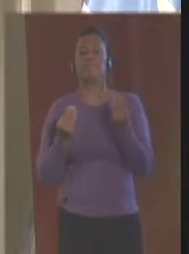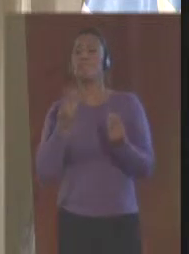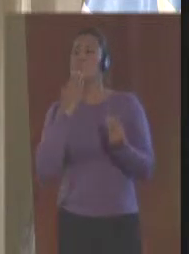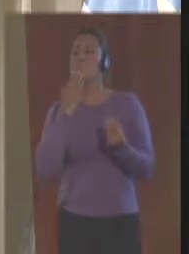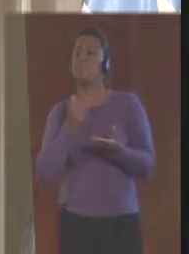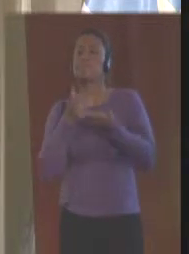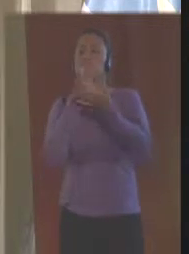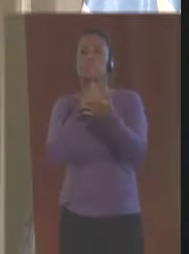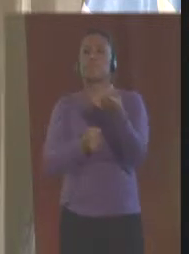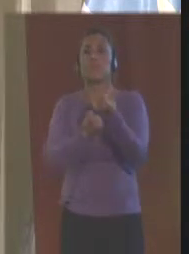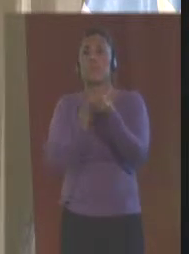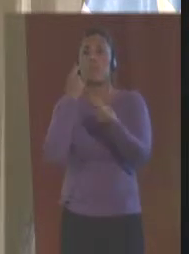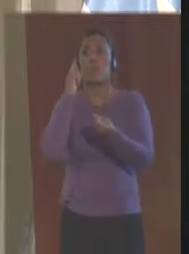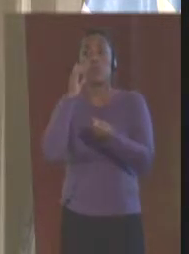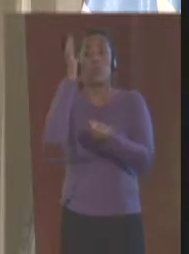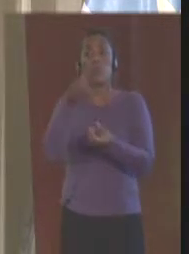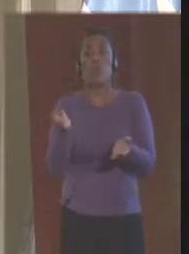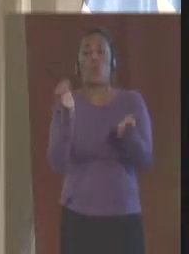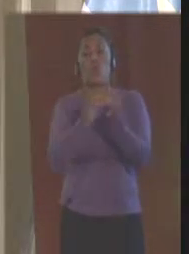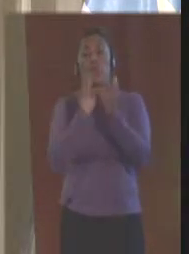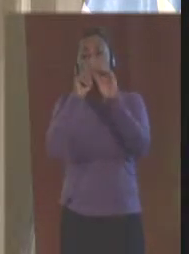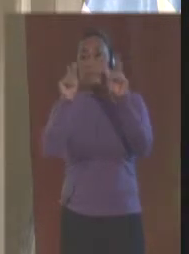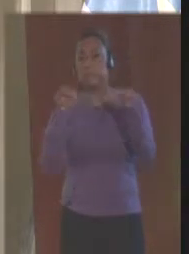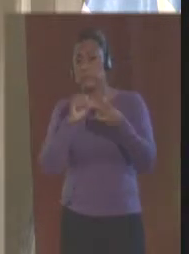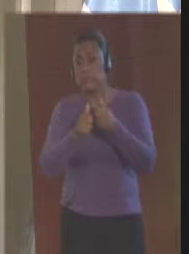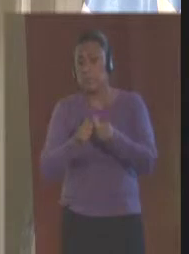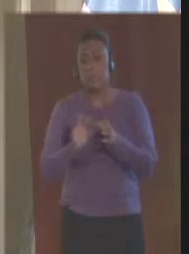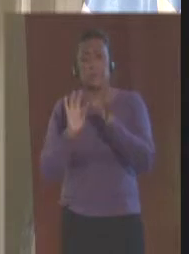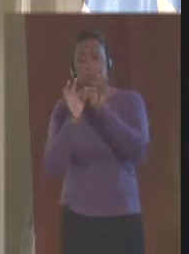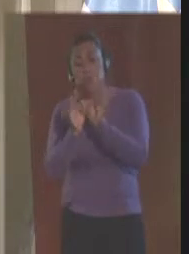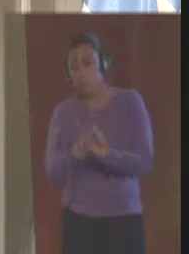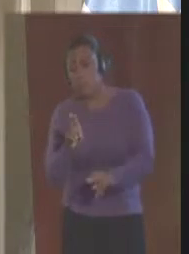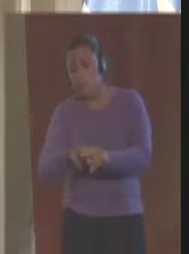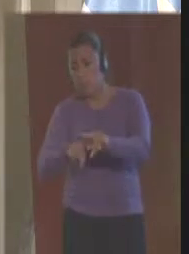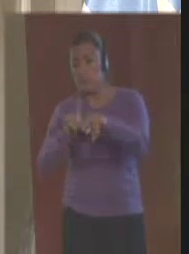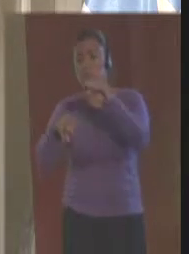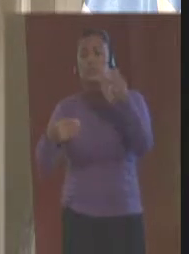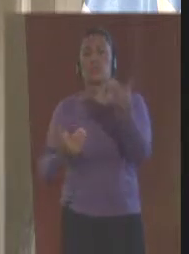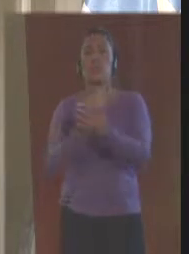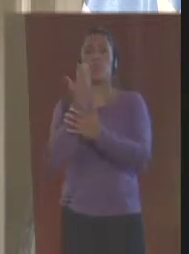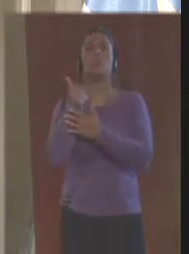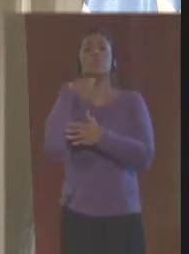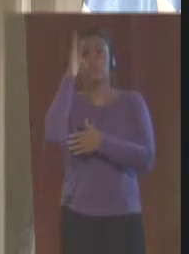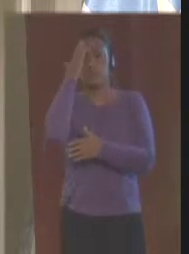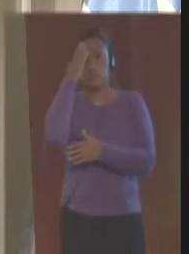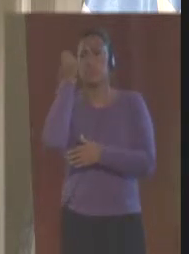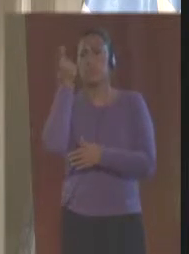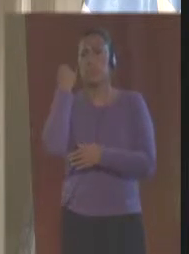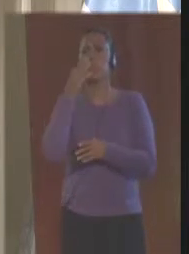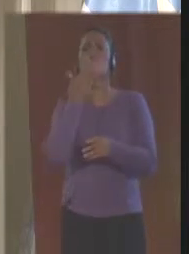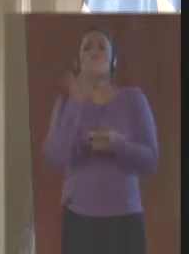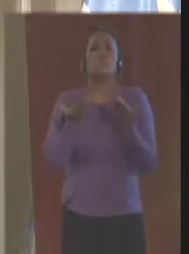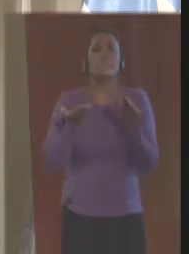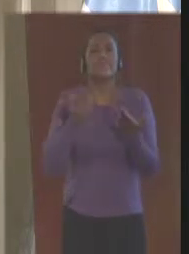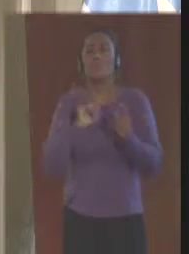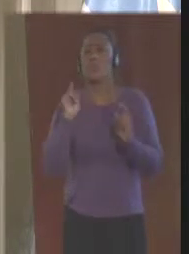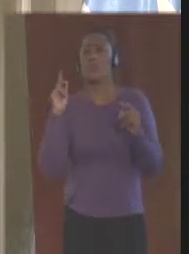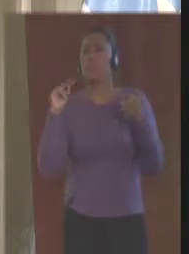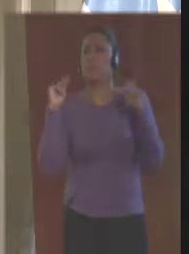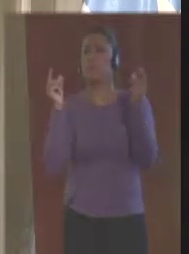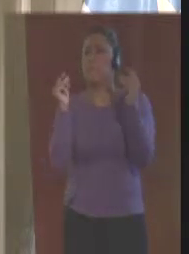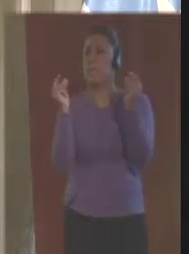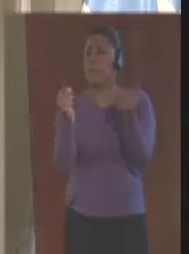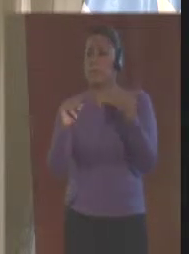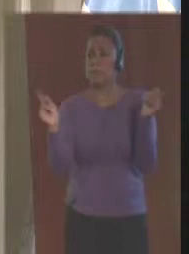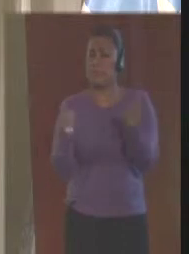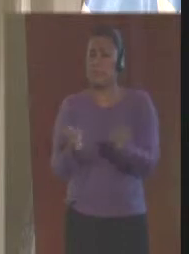para las fases posteriores de rehabilitación y de reconstrucción. Entiendo que por factores de tiempo voy a ir muy rápido para cerrar